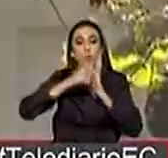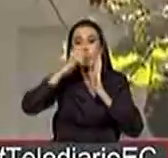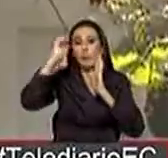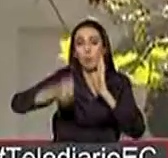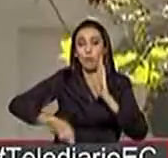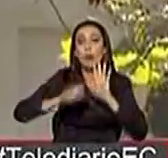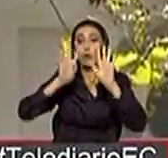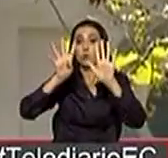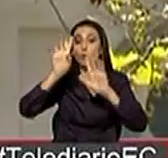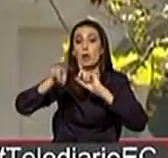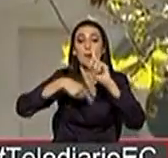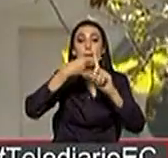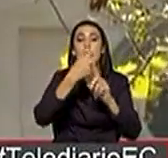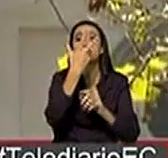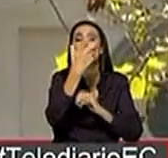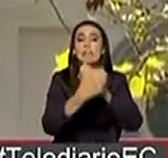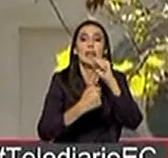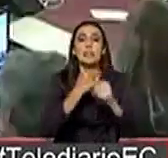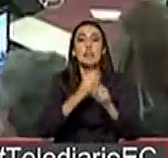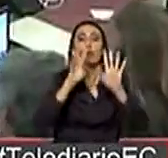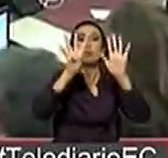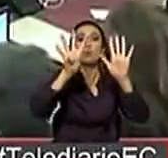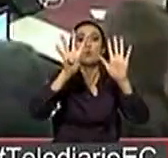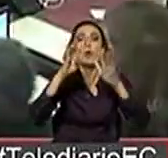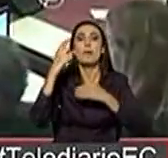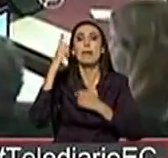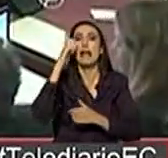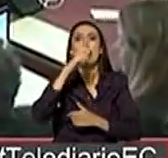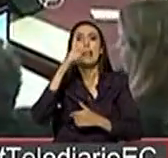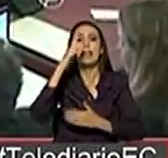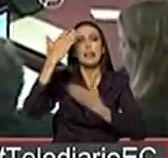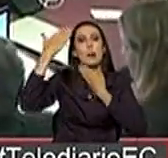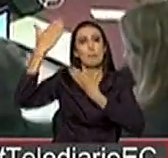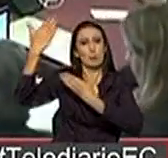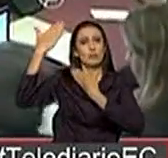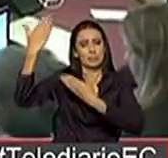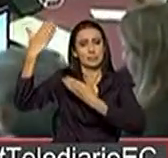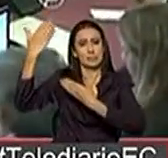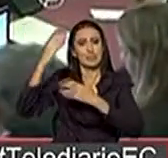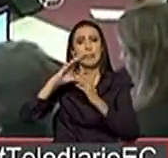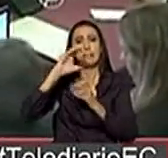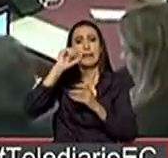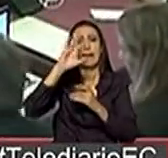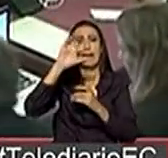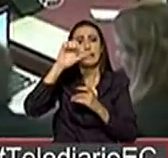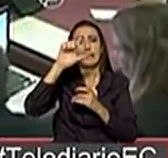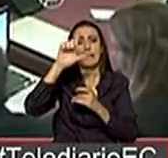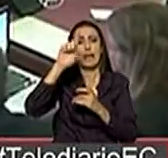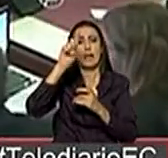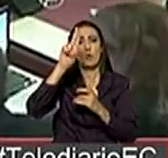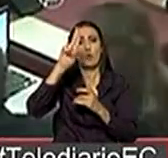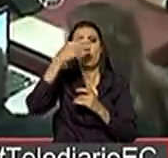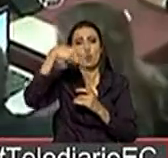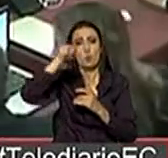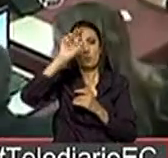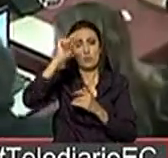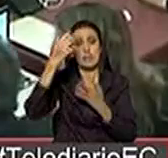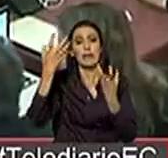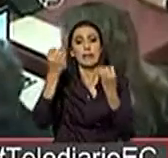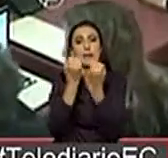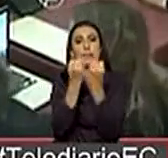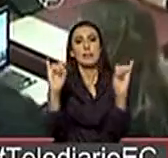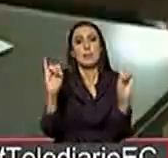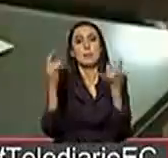de entre 9 y 13 años de cárcel para nueve líderes independentistas catalanes por los delitos de sedición malversación y desobediencia entre otros los